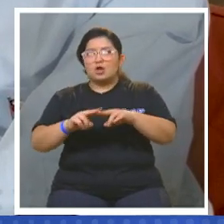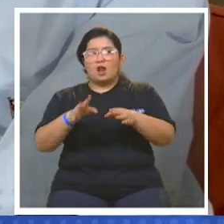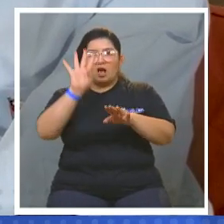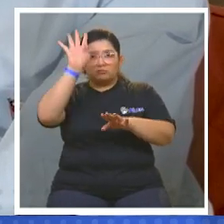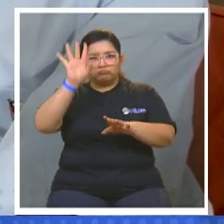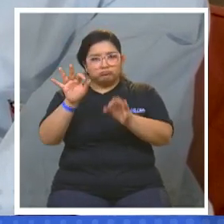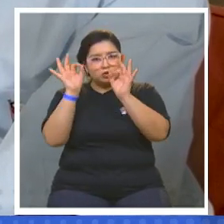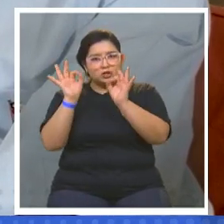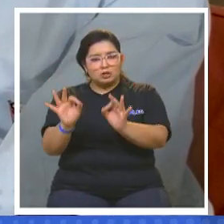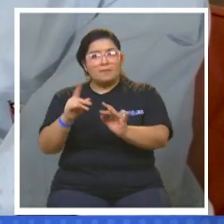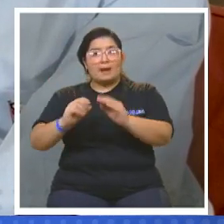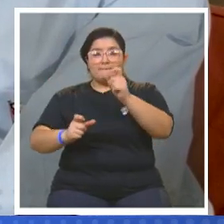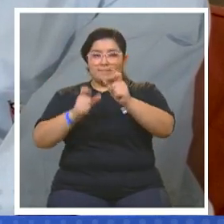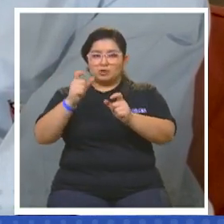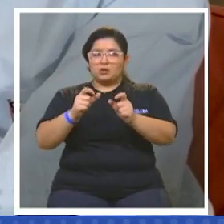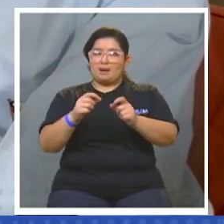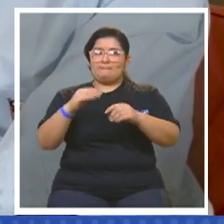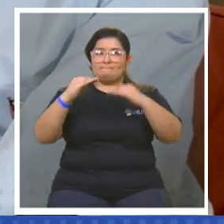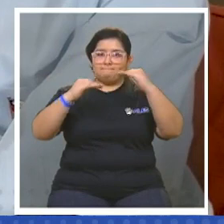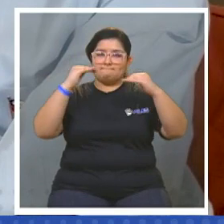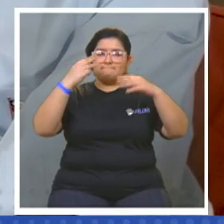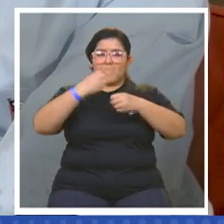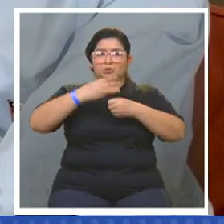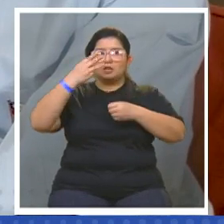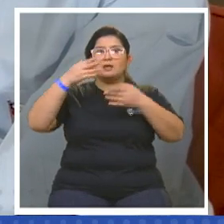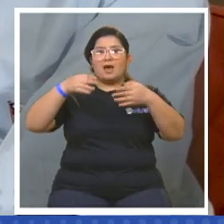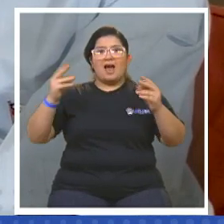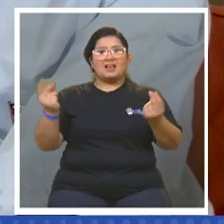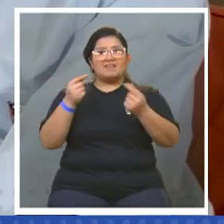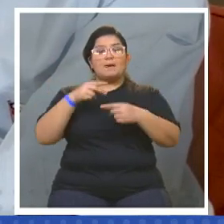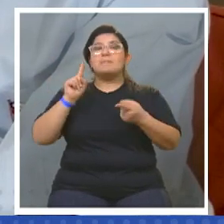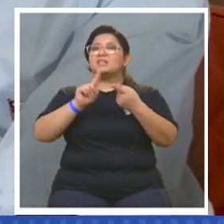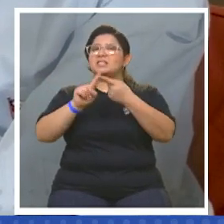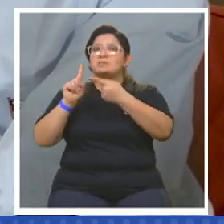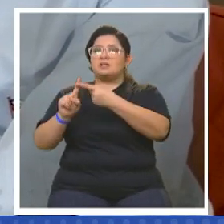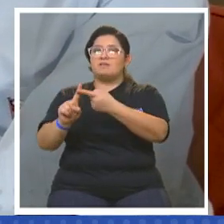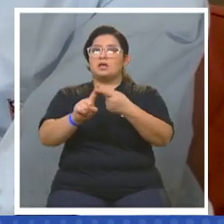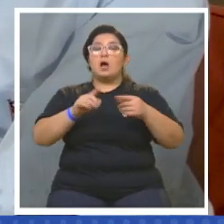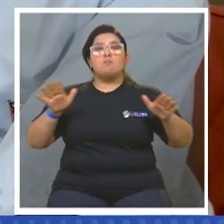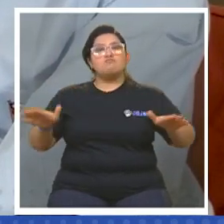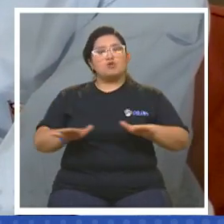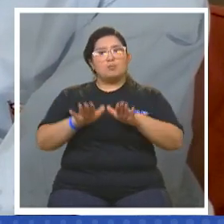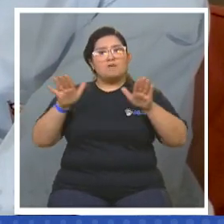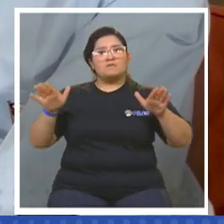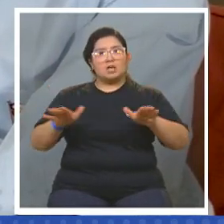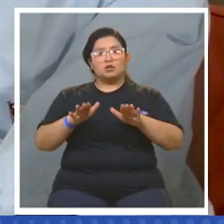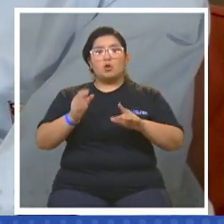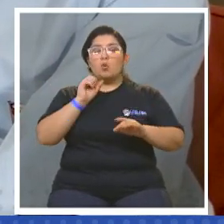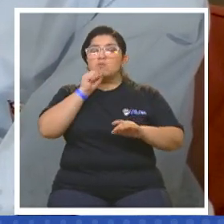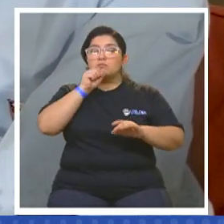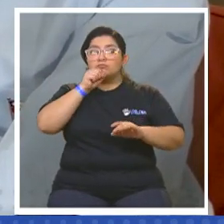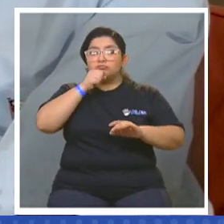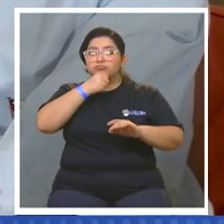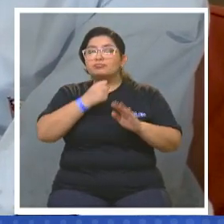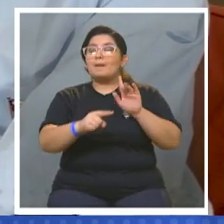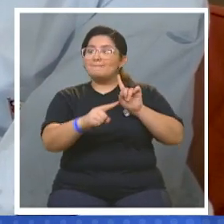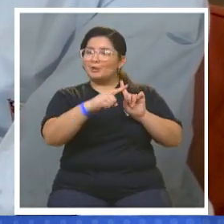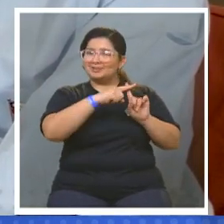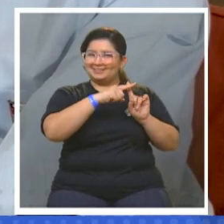que las personas mayores se mantengan más activas y participativas, promoviendo un envejecimiento